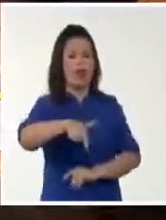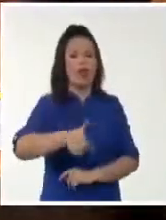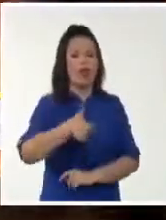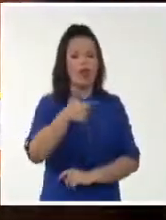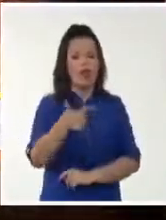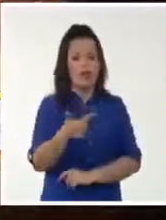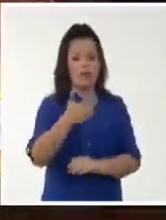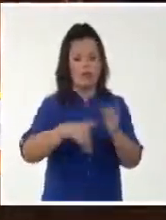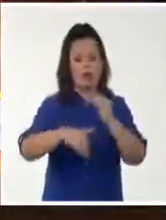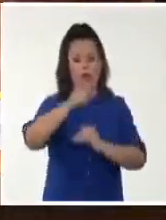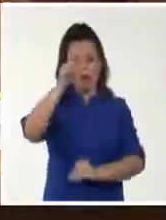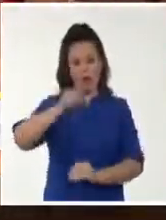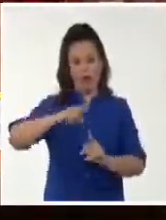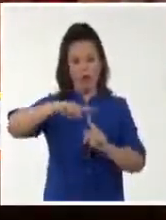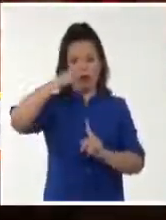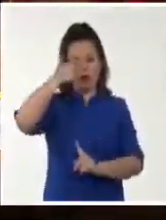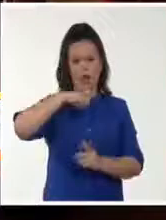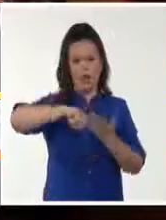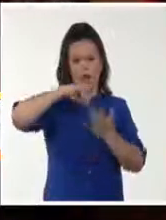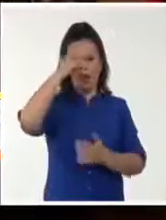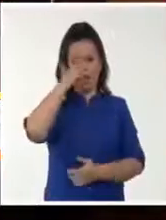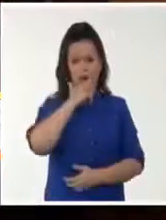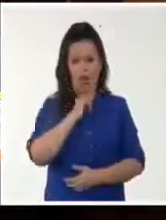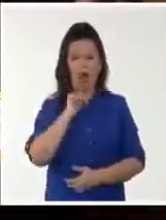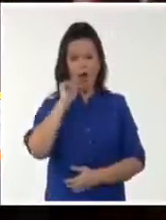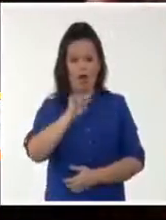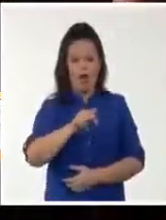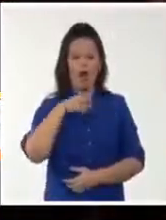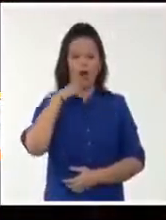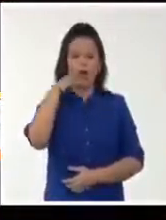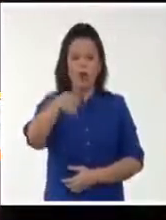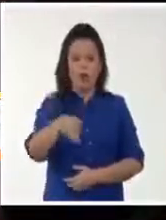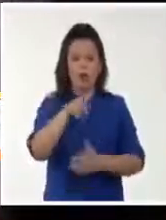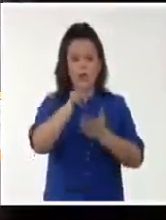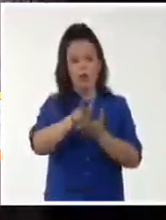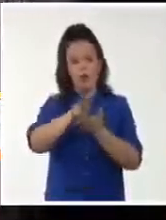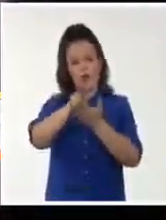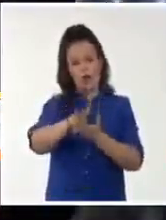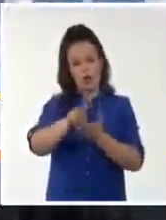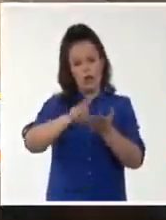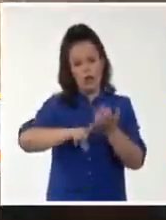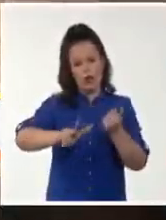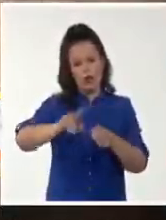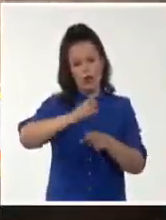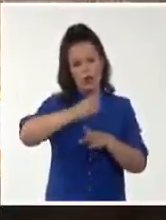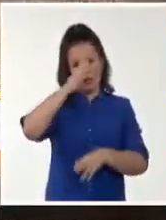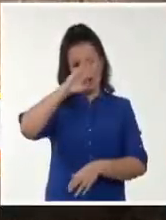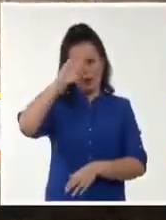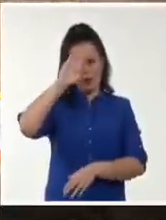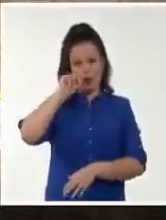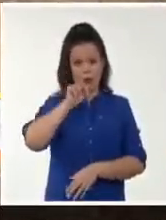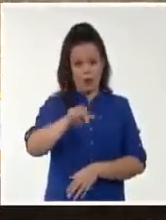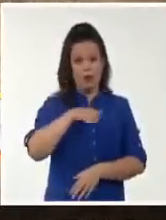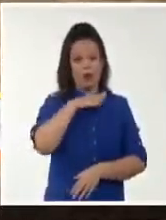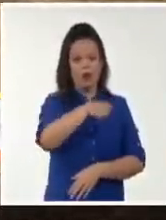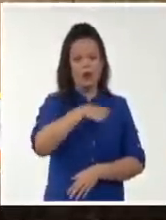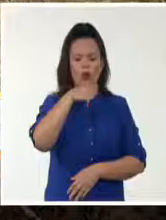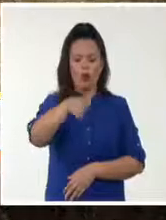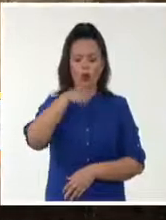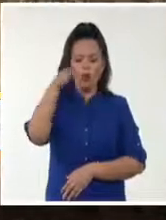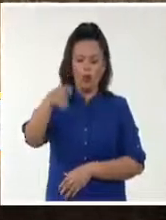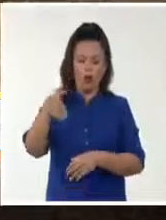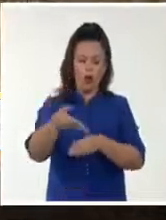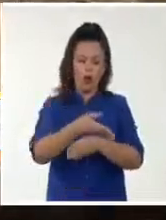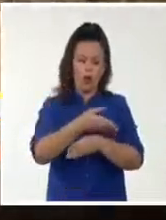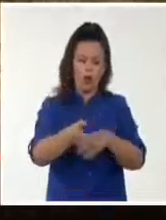fonseca durante una visita a la mayor entidad de su tipo en la provincia santiago de cuba en el recorrido por tres de las estructuras agrícolas que componen la empresa